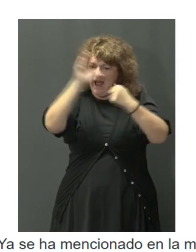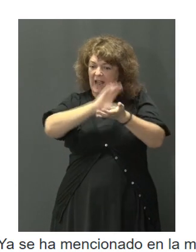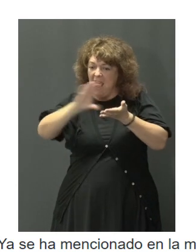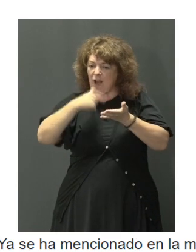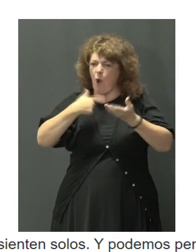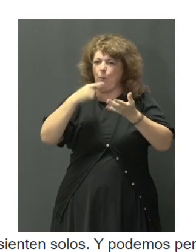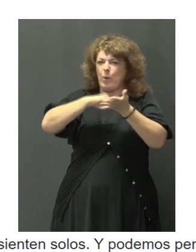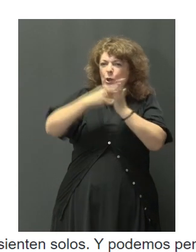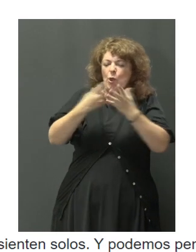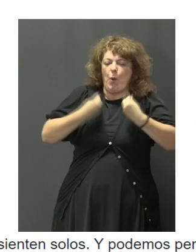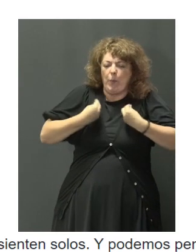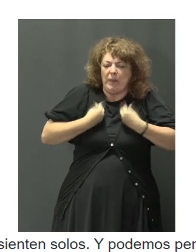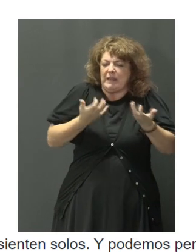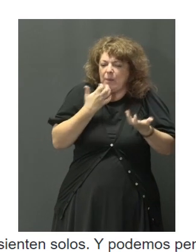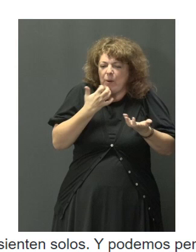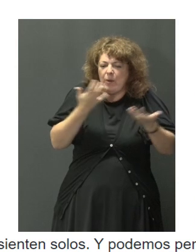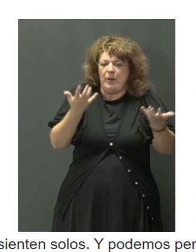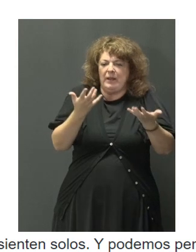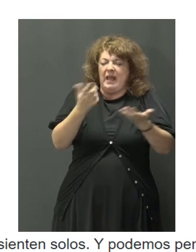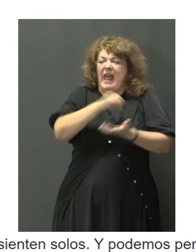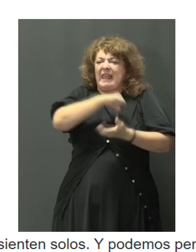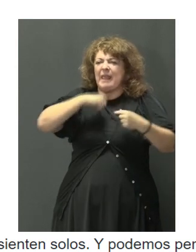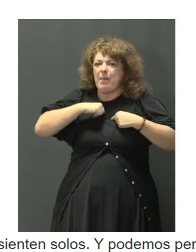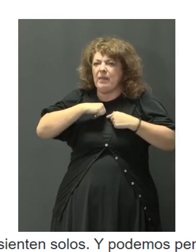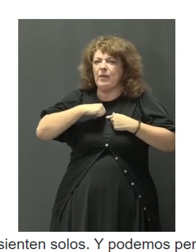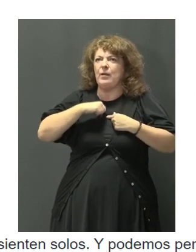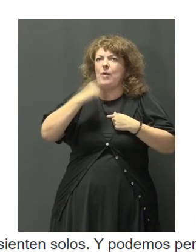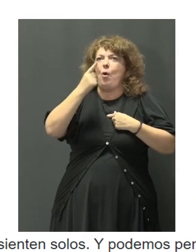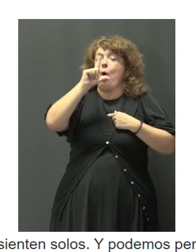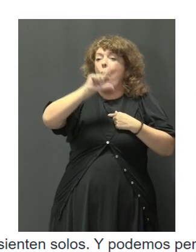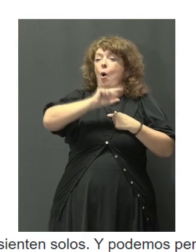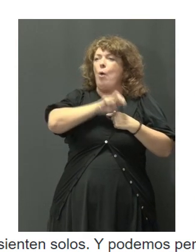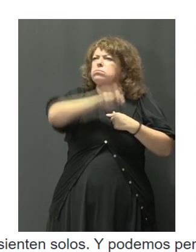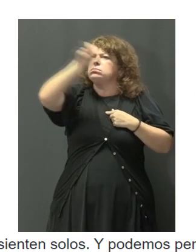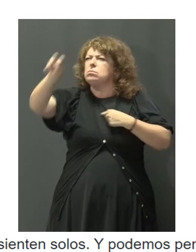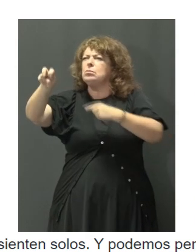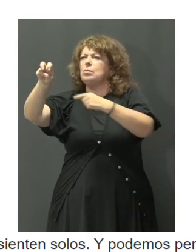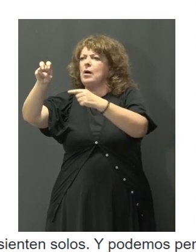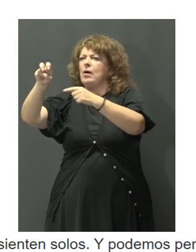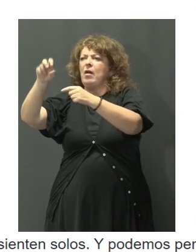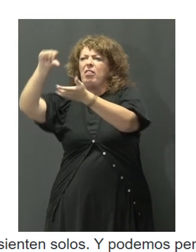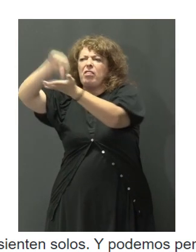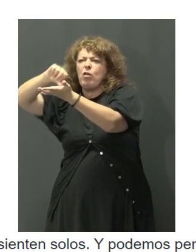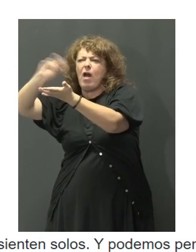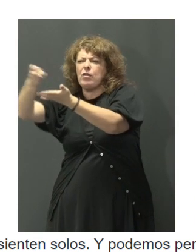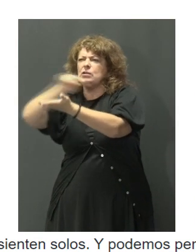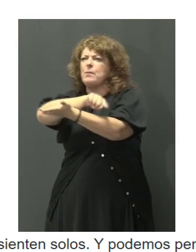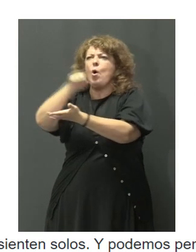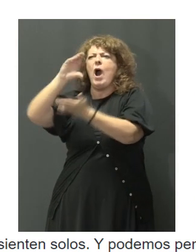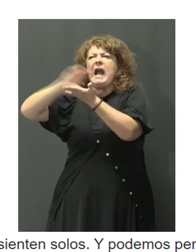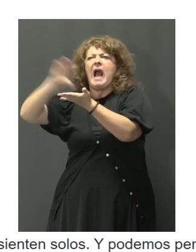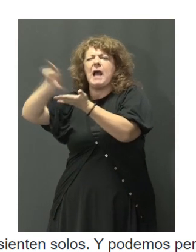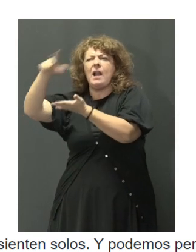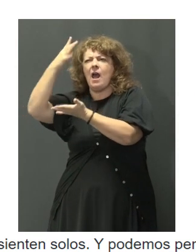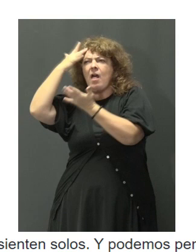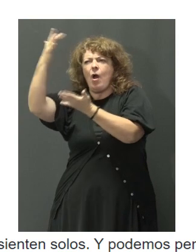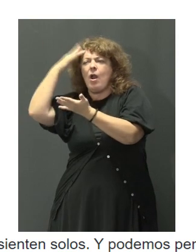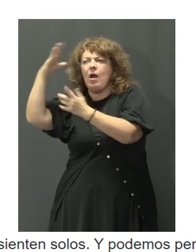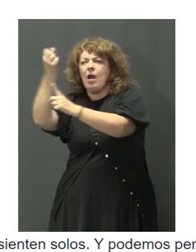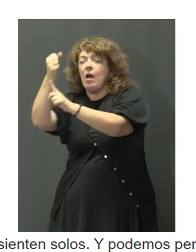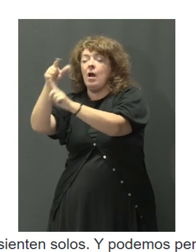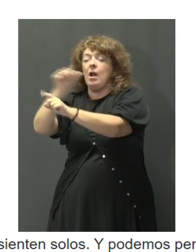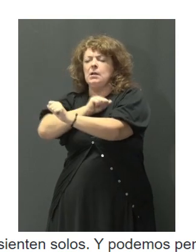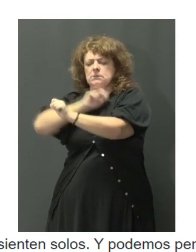proyecto vital que puede ser haberse independizado, haberse ido a otra ciudad a estudiar aquella carrera que deseaban y